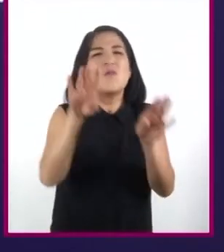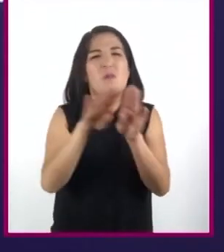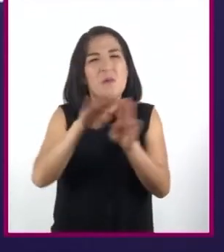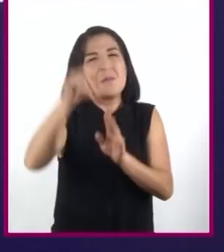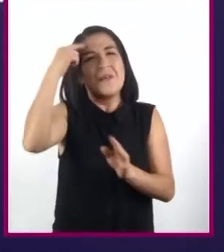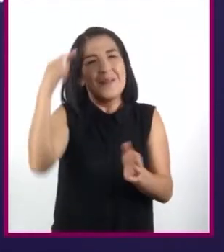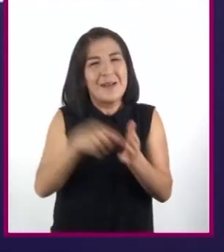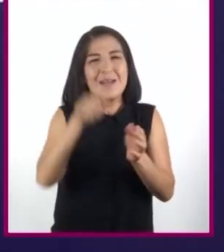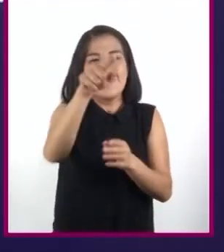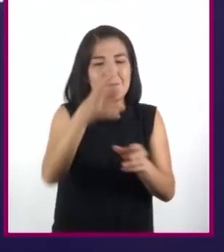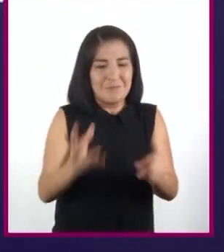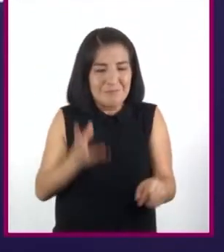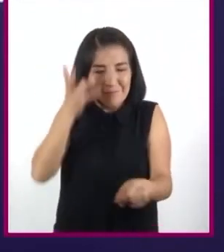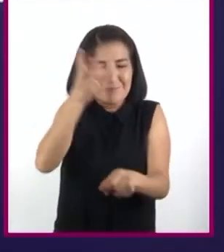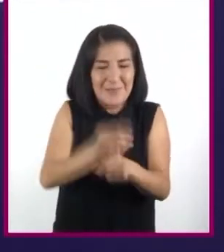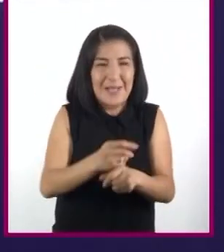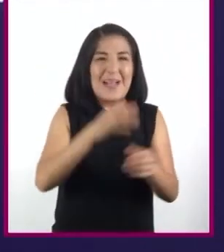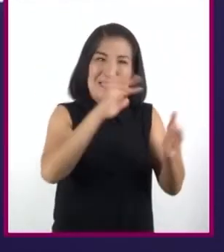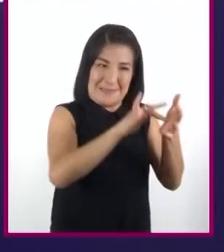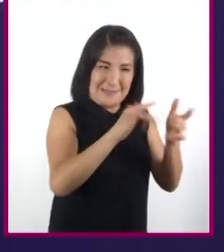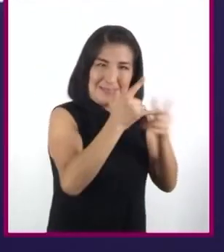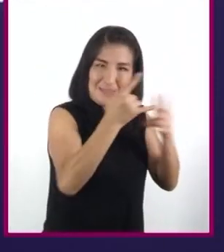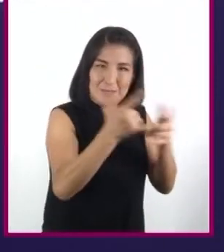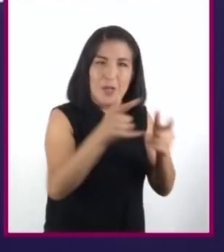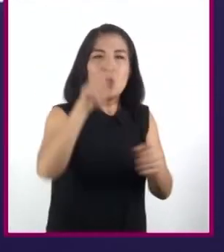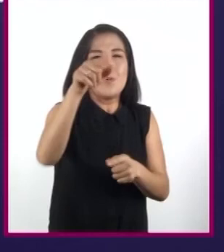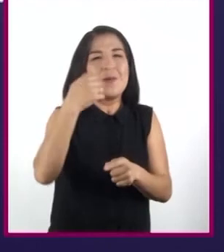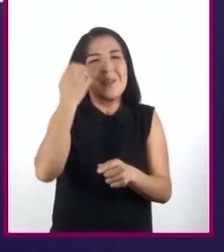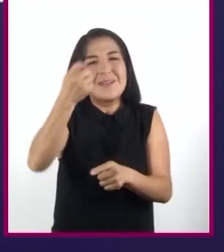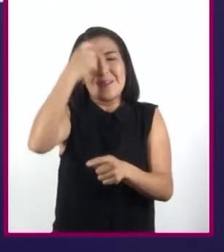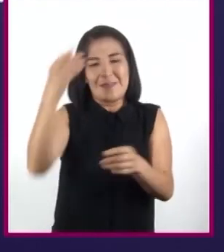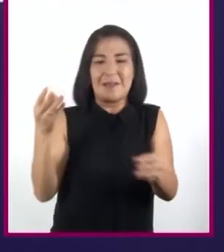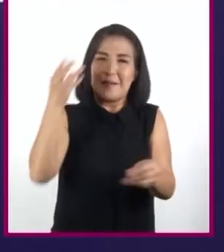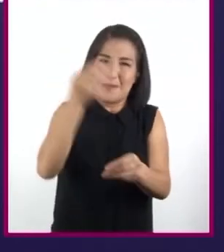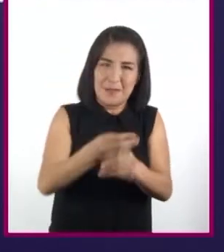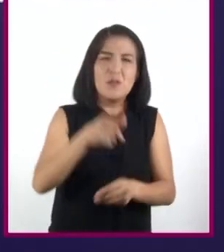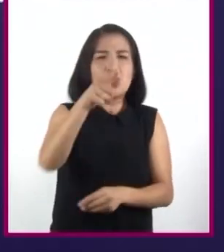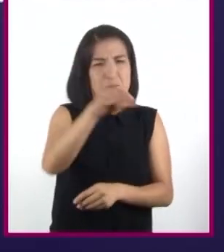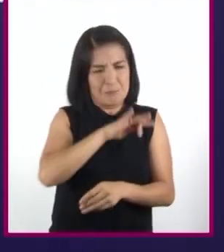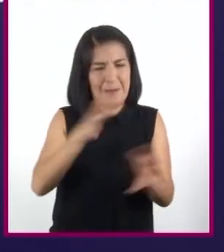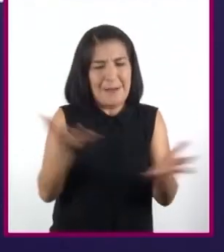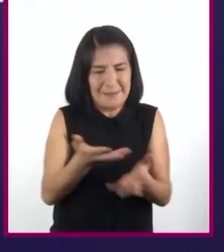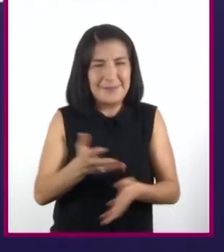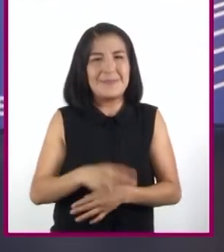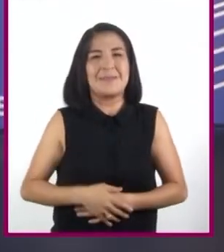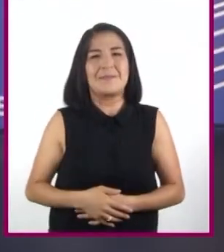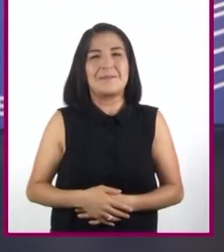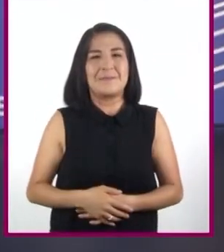estas historias a la vida actual? ¿Quieres intentarlo? ¡Adelante!